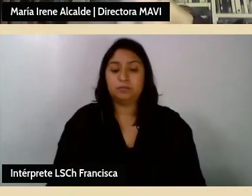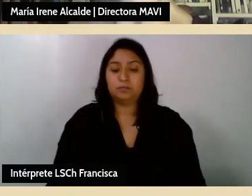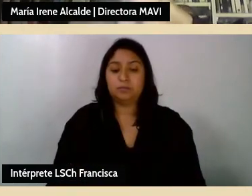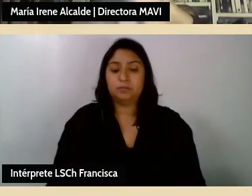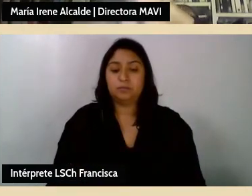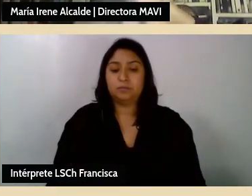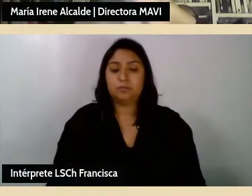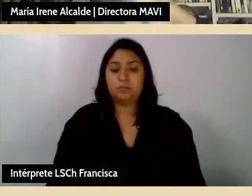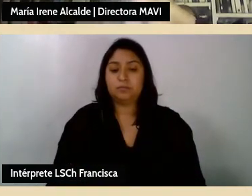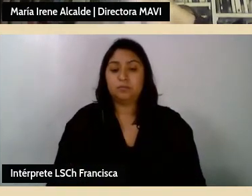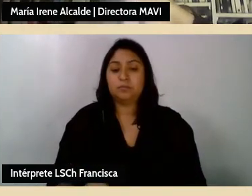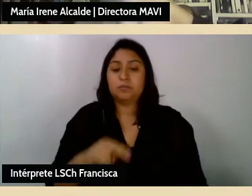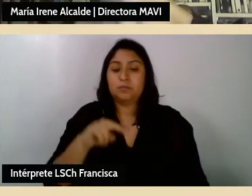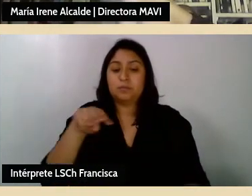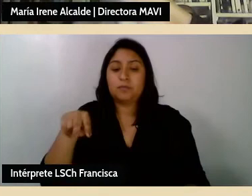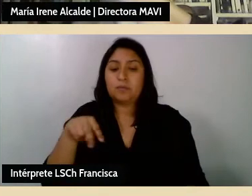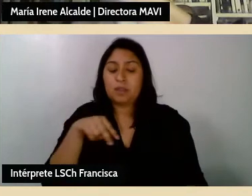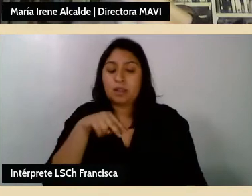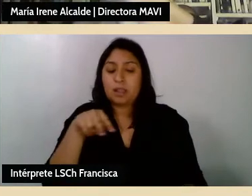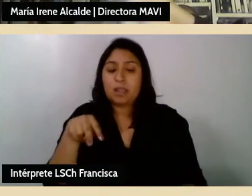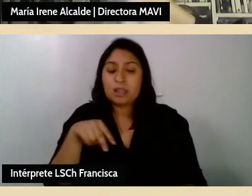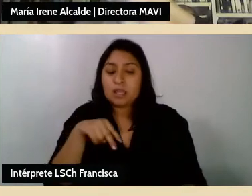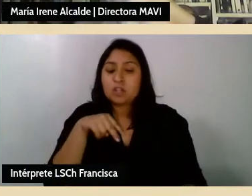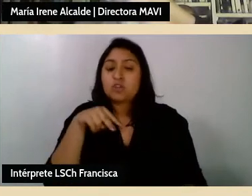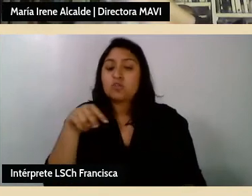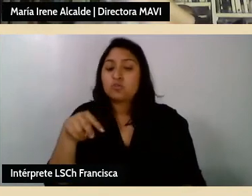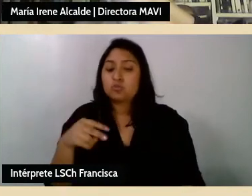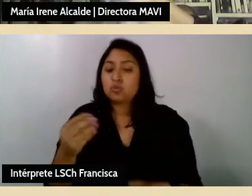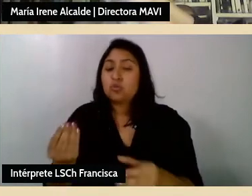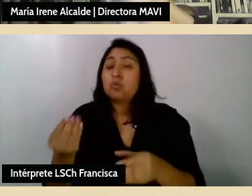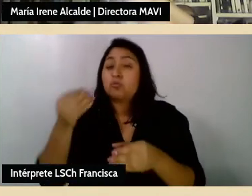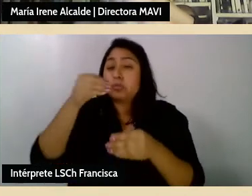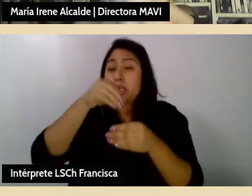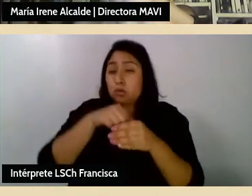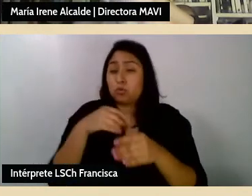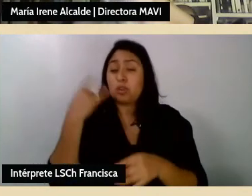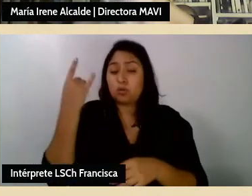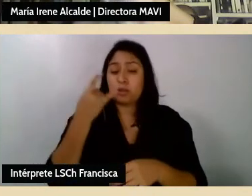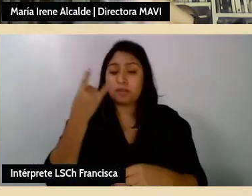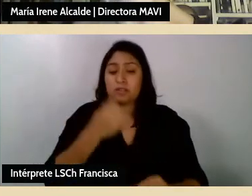que nosotros pasemos a ser parte de la Universidad Católica,